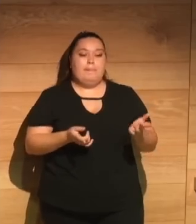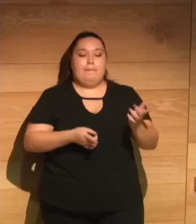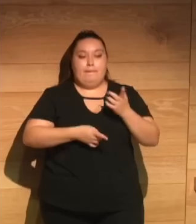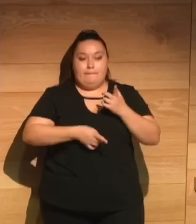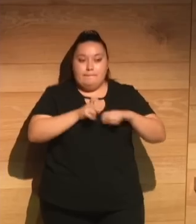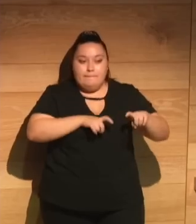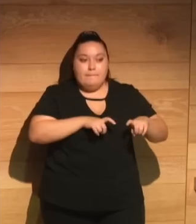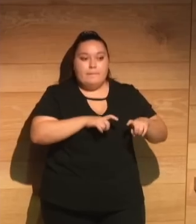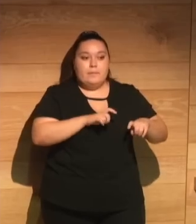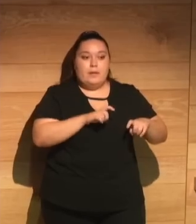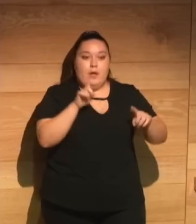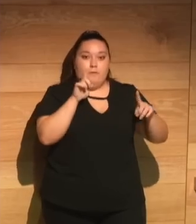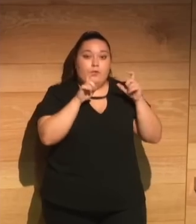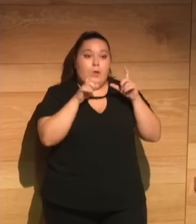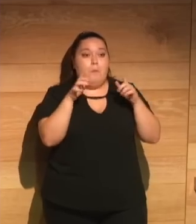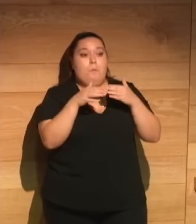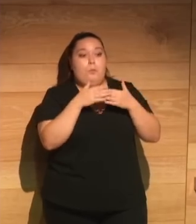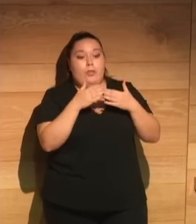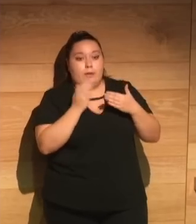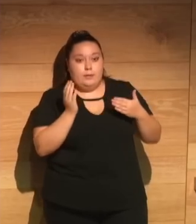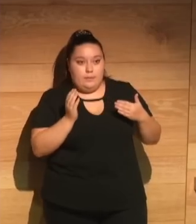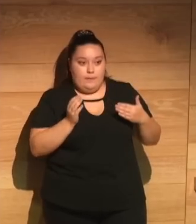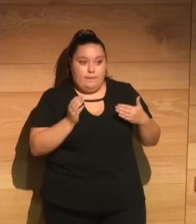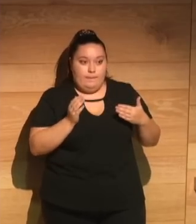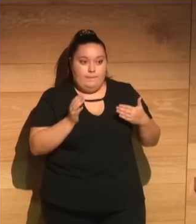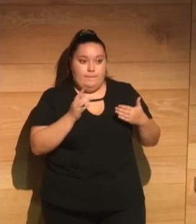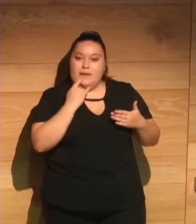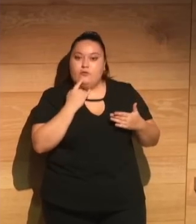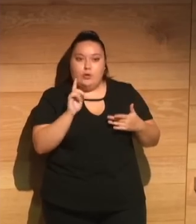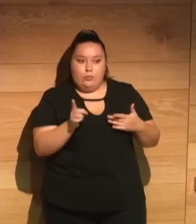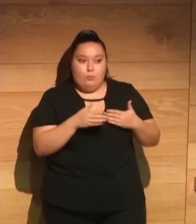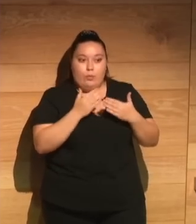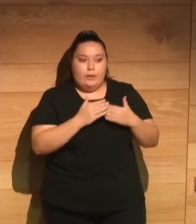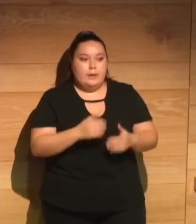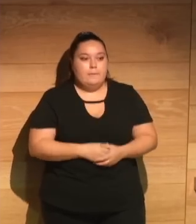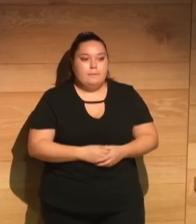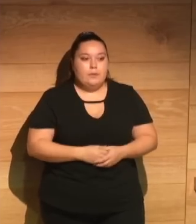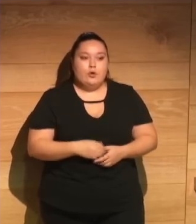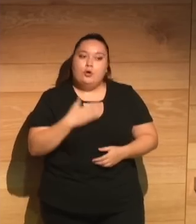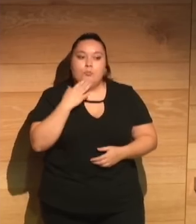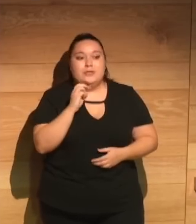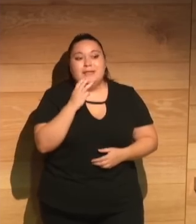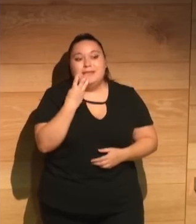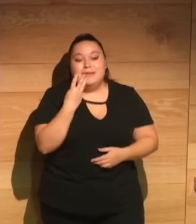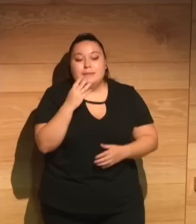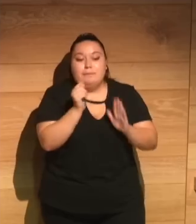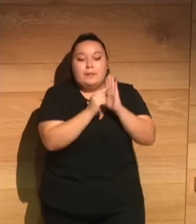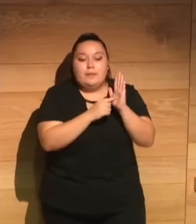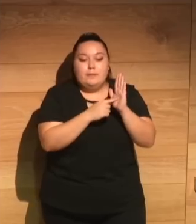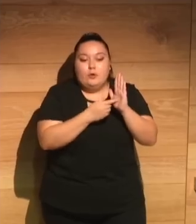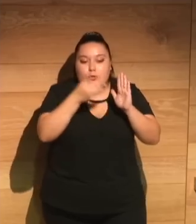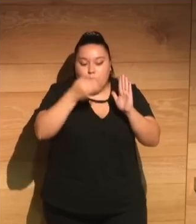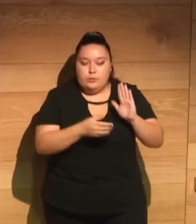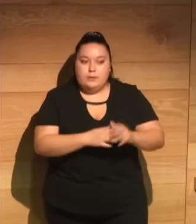en fotografía moderna, ya ni siquiera hablo ahora en fotografía electrónica, en fotografía digital, pero hay como tres principios